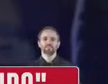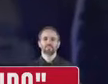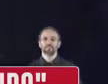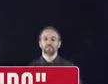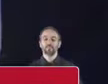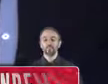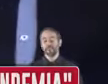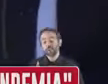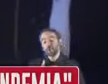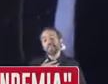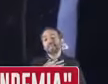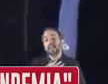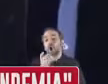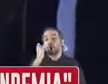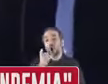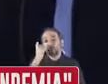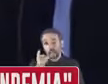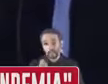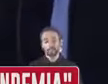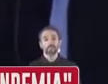y quiero contarles qué